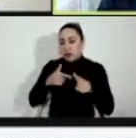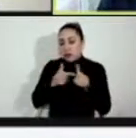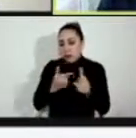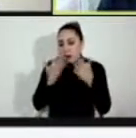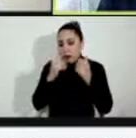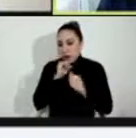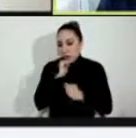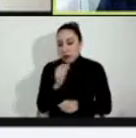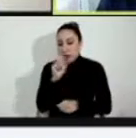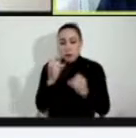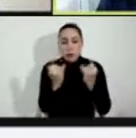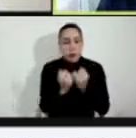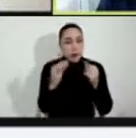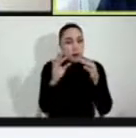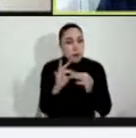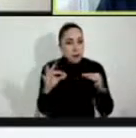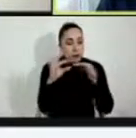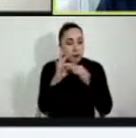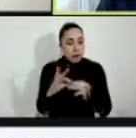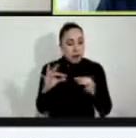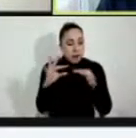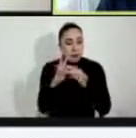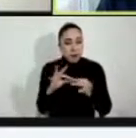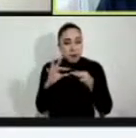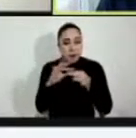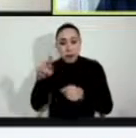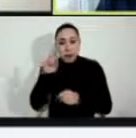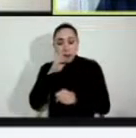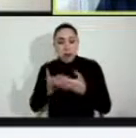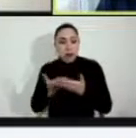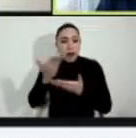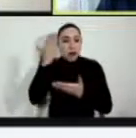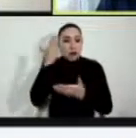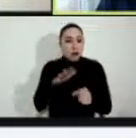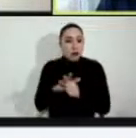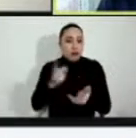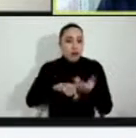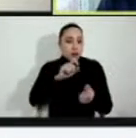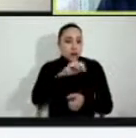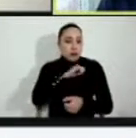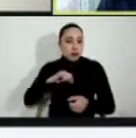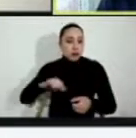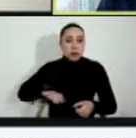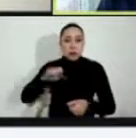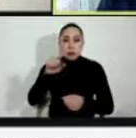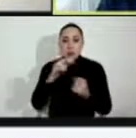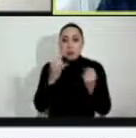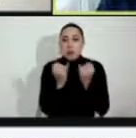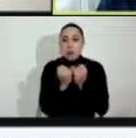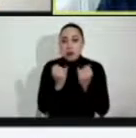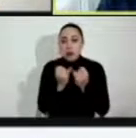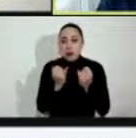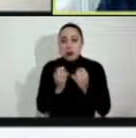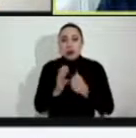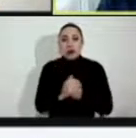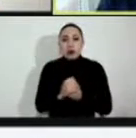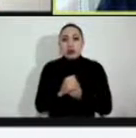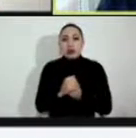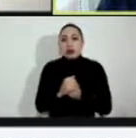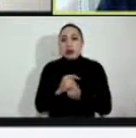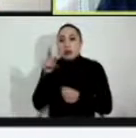especifica en qué cargo tenían. Y también se omite el nombre del servidor público que promovió el juicio